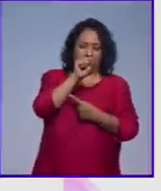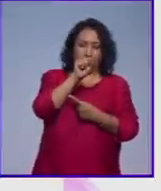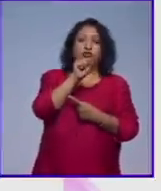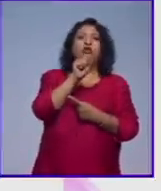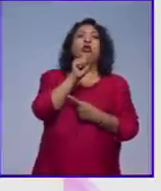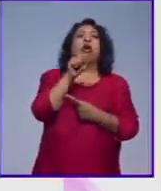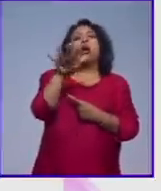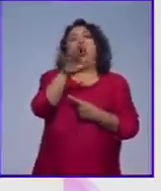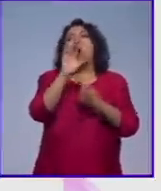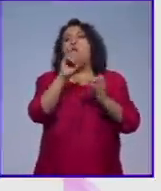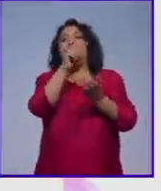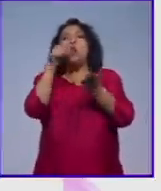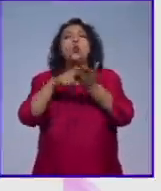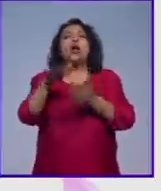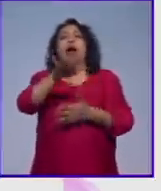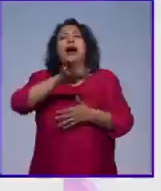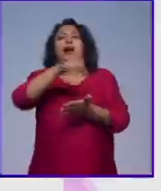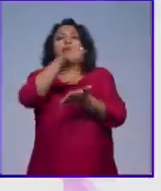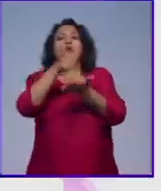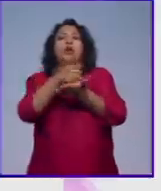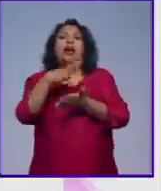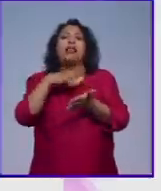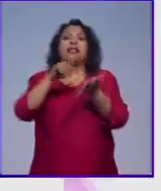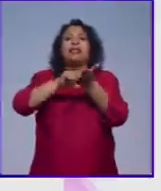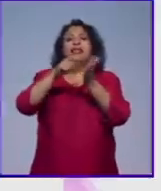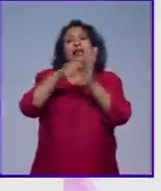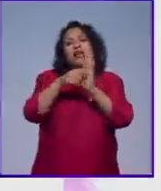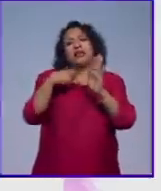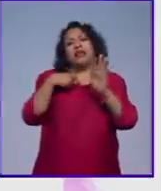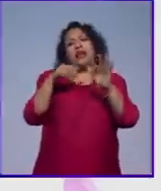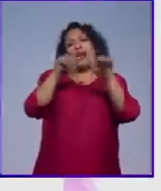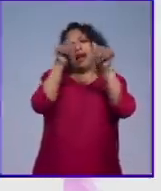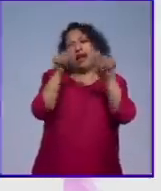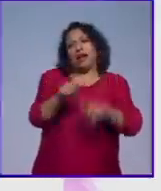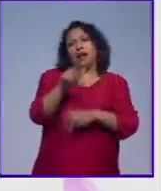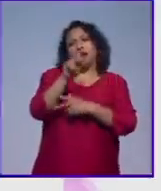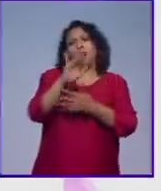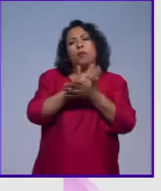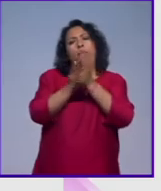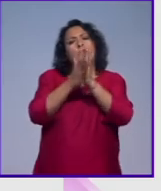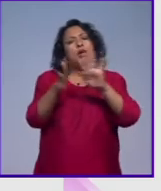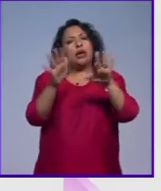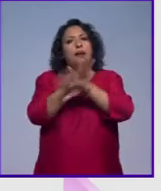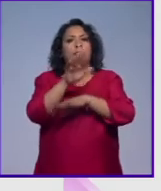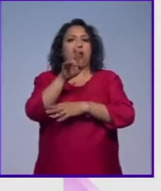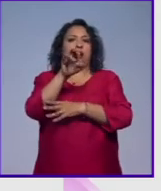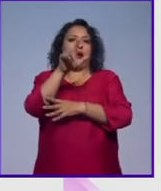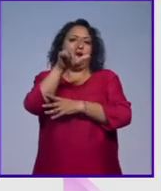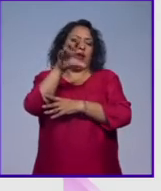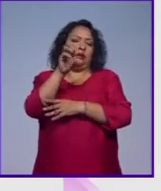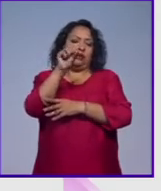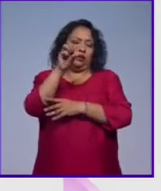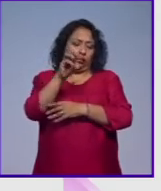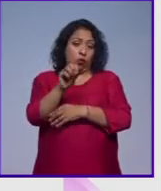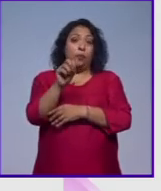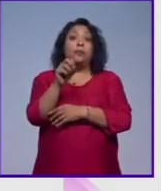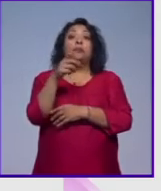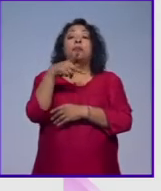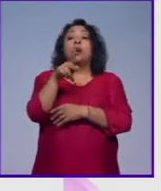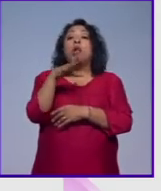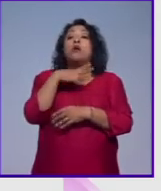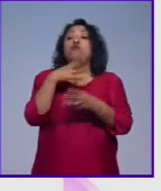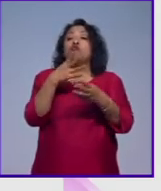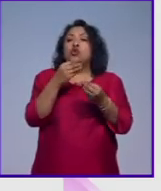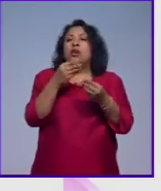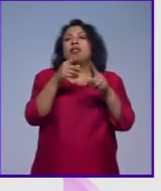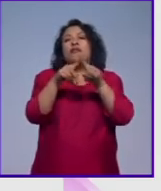de retratos o espacios urbanos, pero que es una técnica que del arte pop lo he ido llevando al realismo, pero sin llegar ahí. Entonces sigue siendo una serie